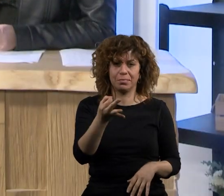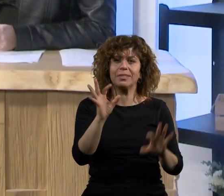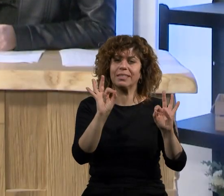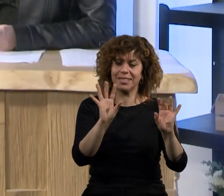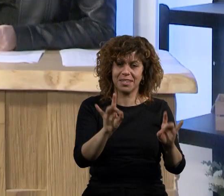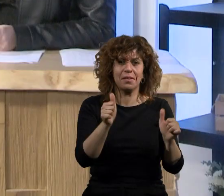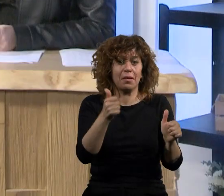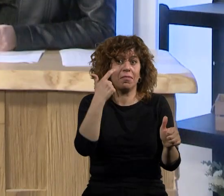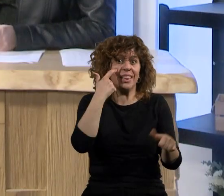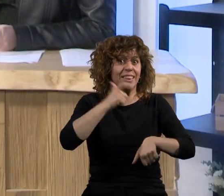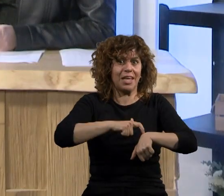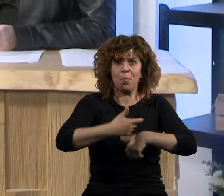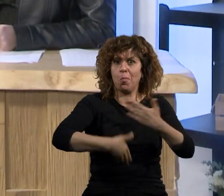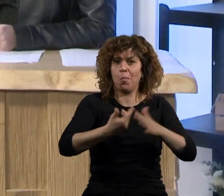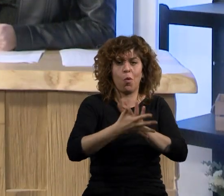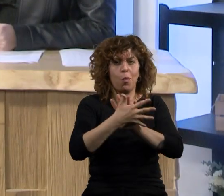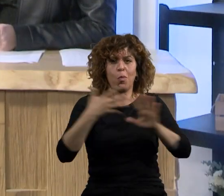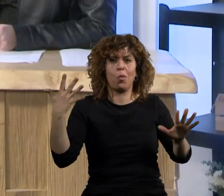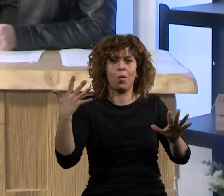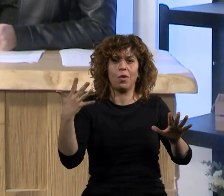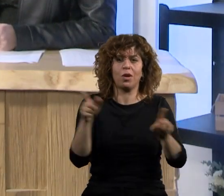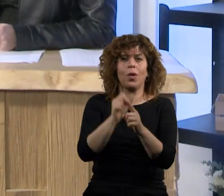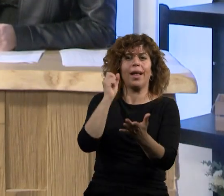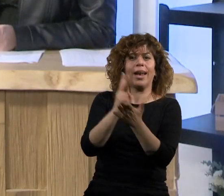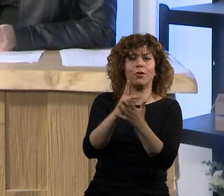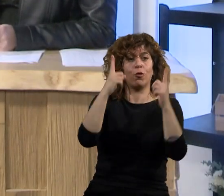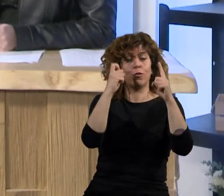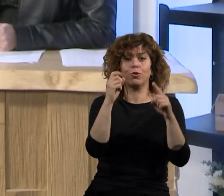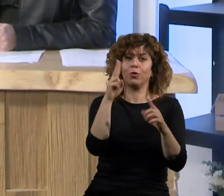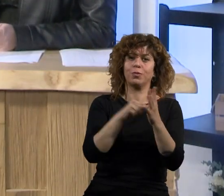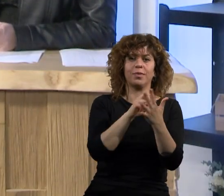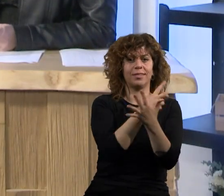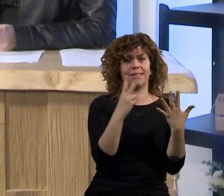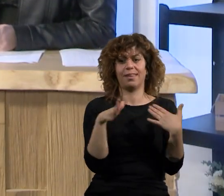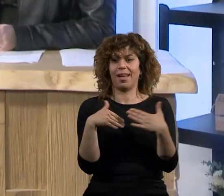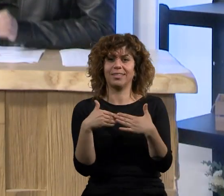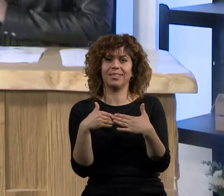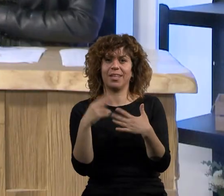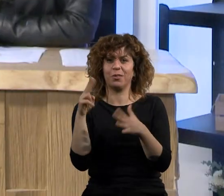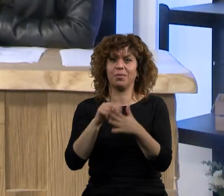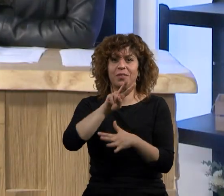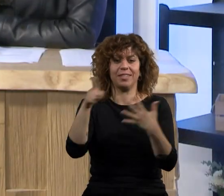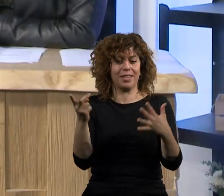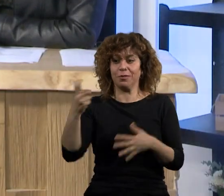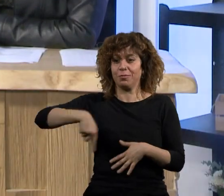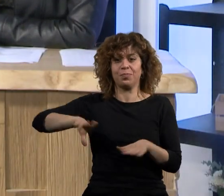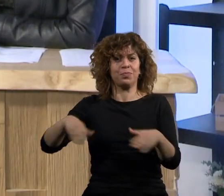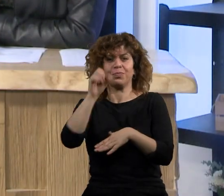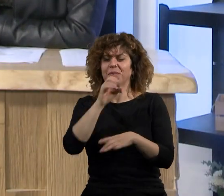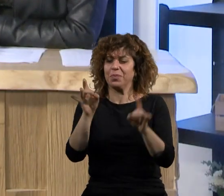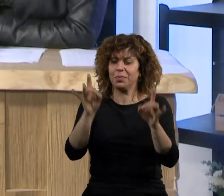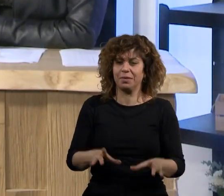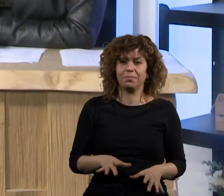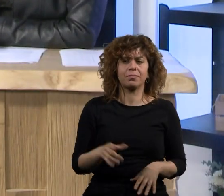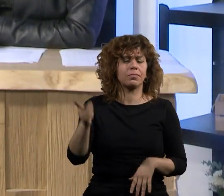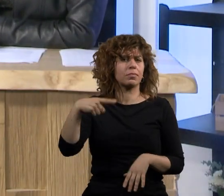sí, sí. Fíjate cómo pasa el tiempo, ¿eh? Y- Ahora como el reto este que se ha hecho viral de las fotos del 2016 al 26, pues nosotros igual, o sea que... Y bueno, ¿y cómo